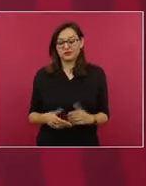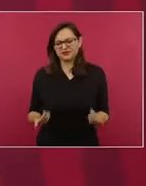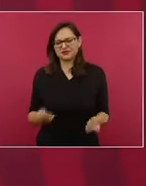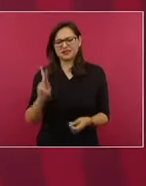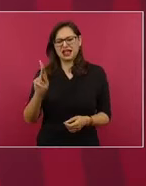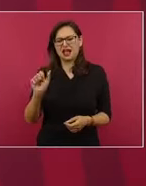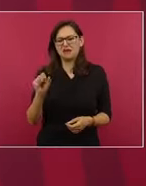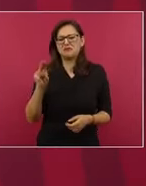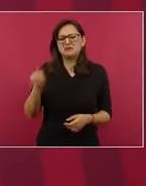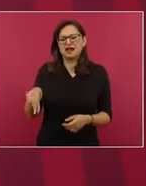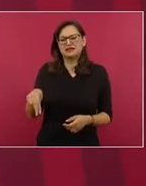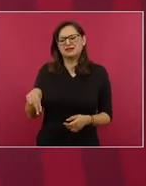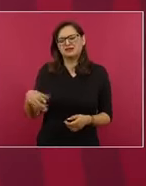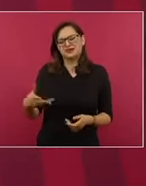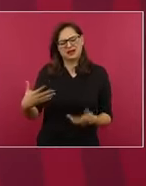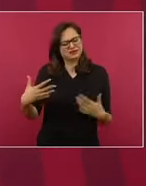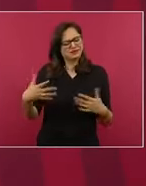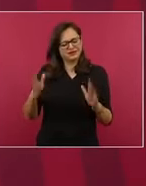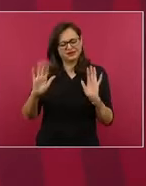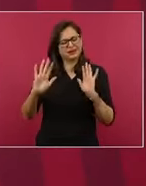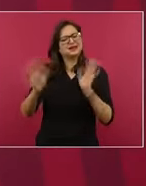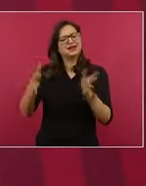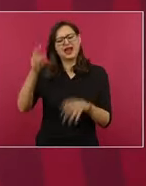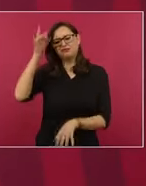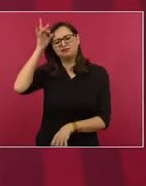no se puede esperar mucho.